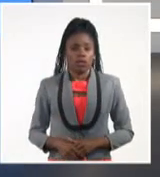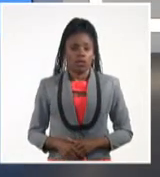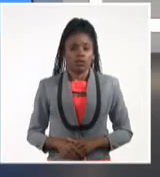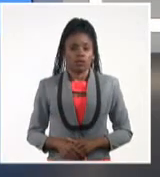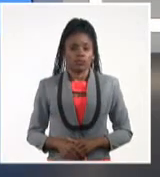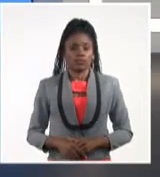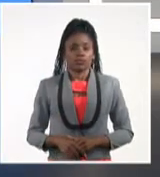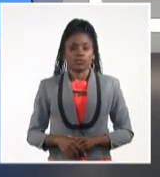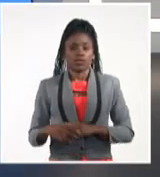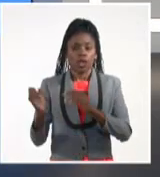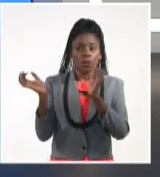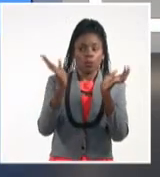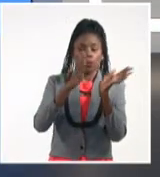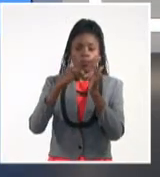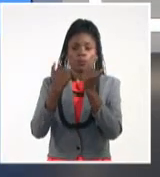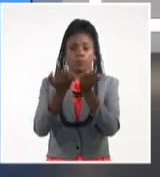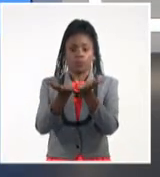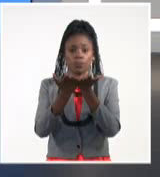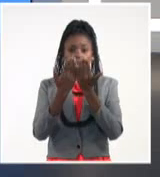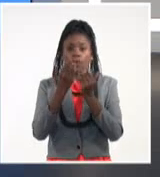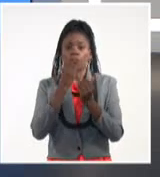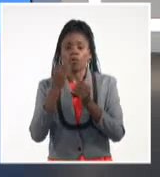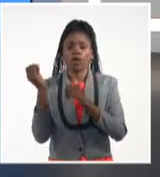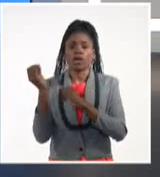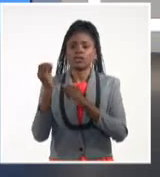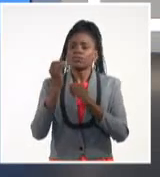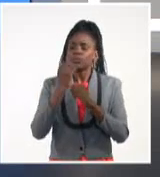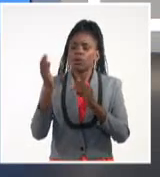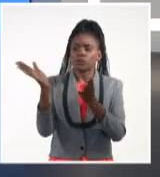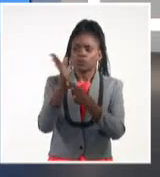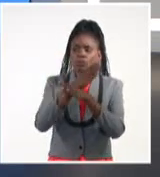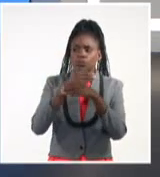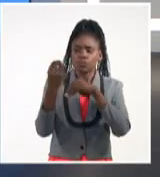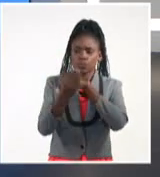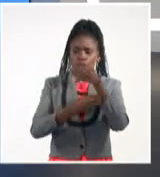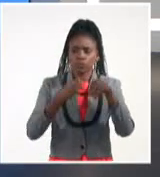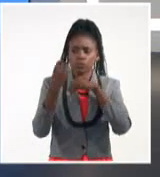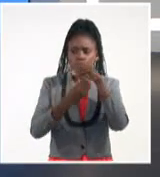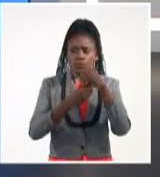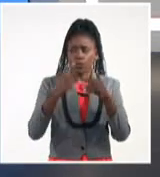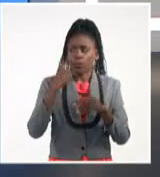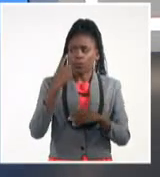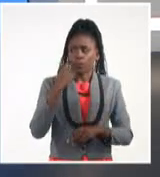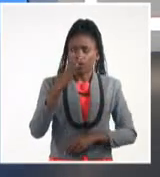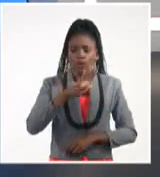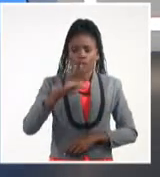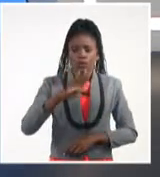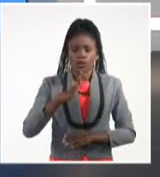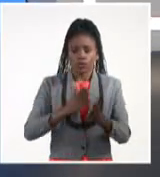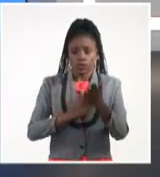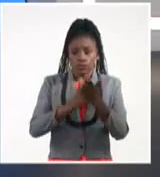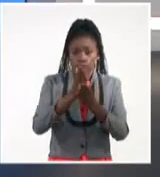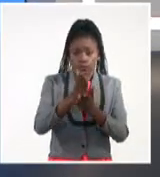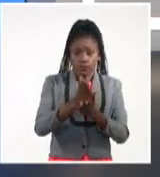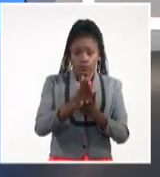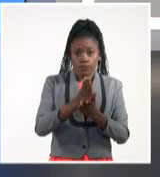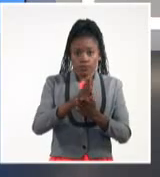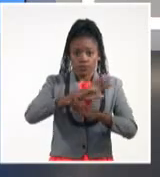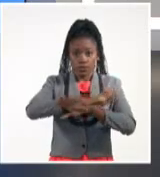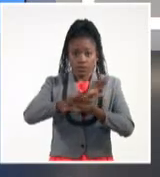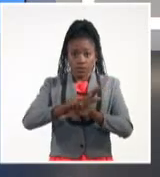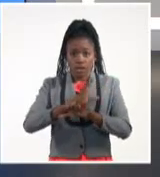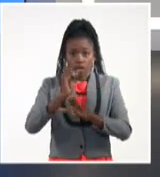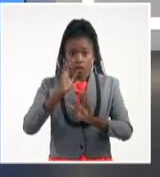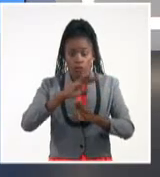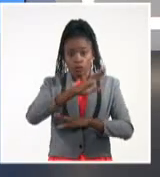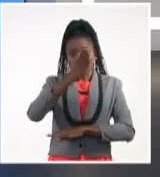vientos, ya para el resto de la jornada serán variables en gran parte del país y con este régimen de viento se mantendrá poco oleaje en la costa norte oriental y